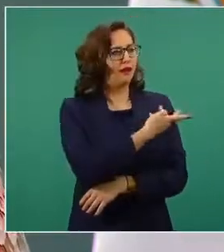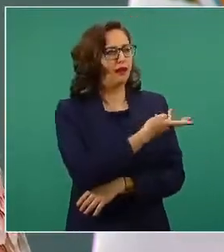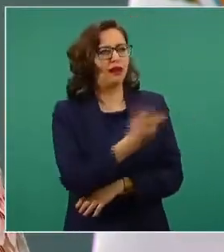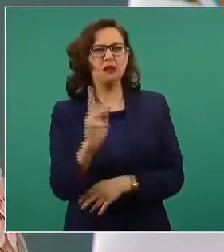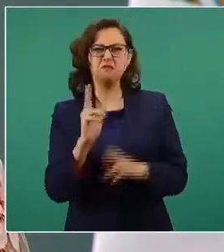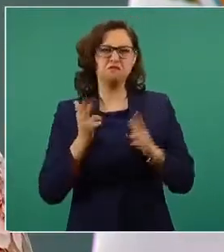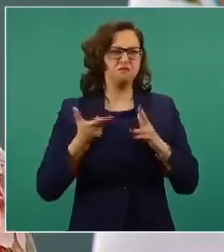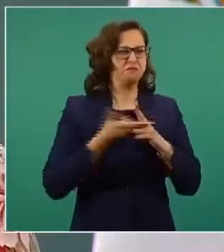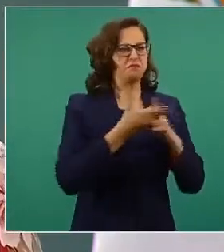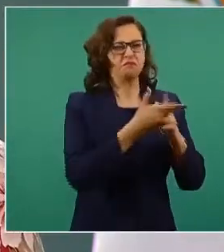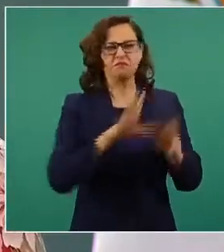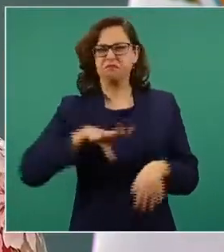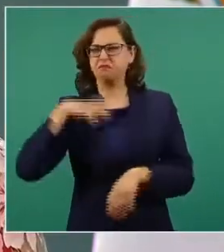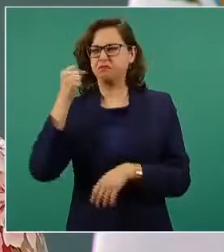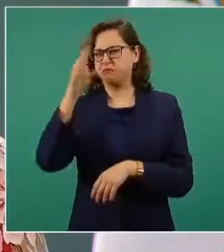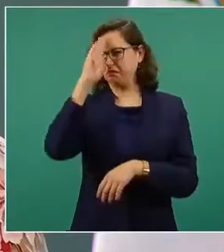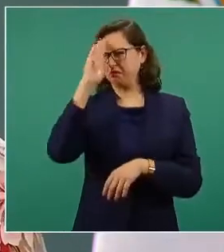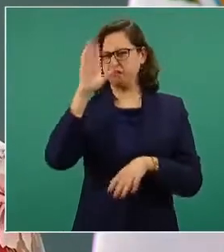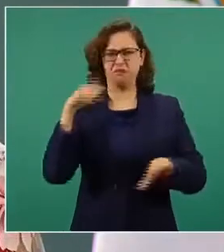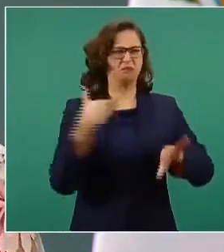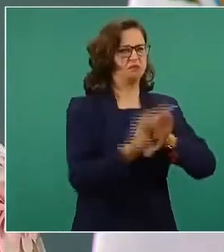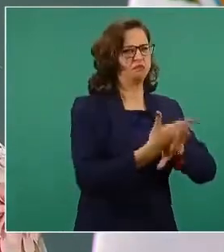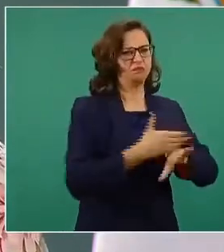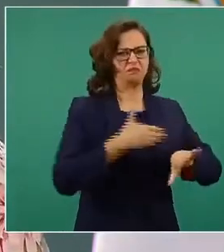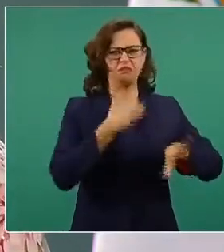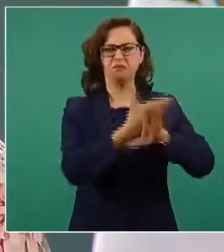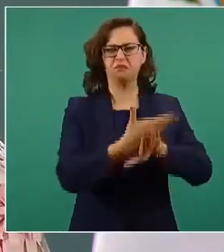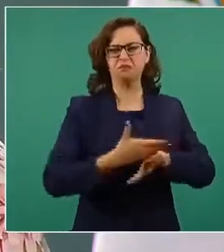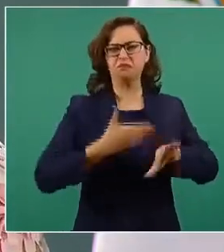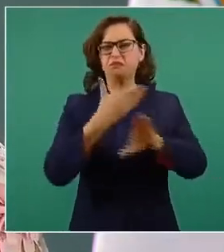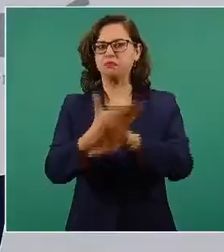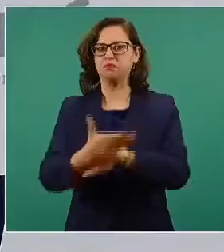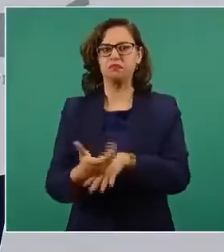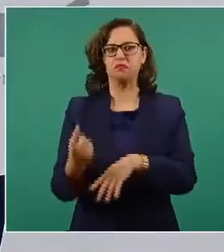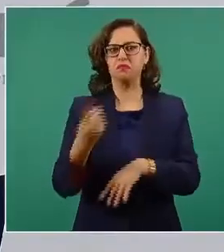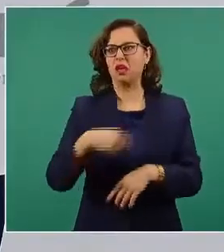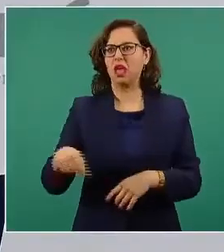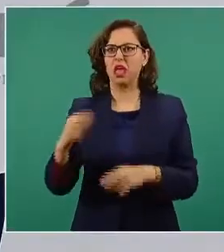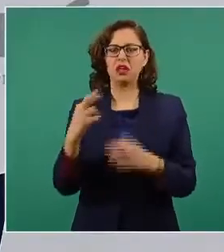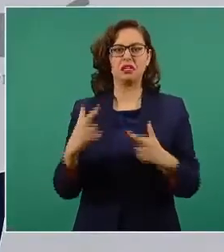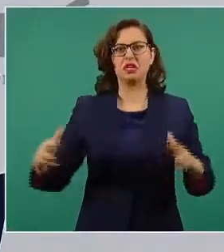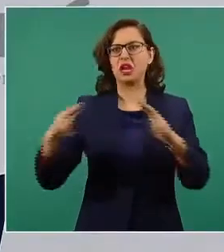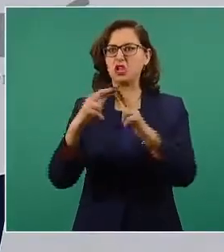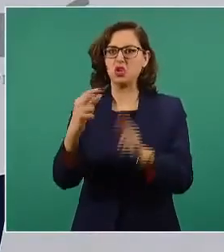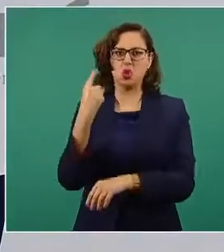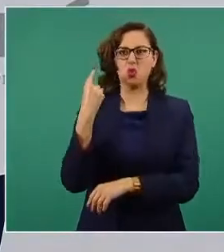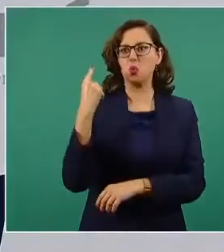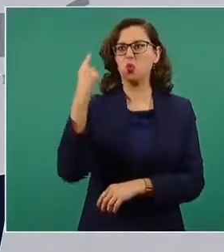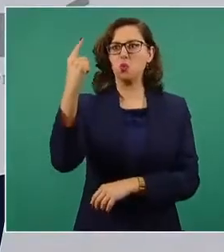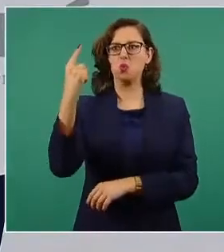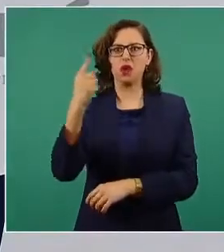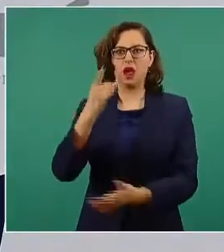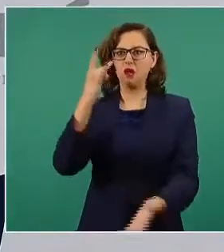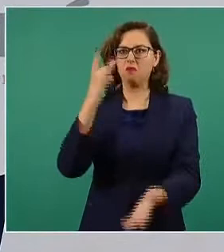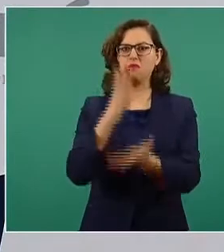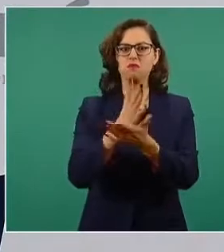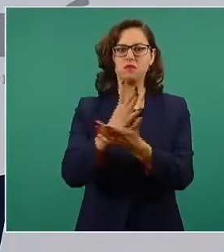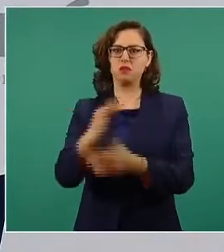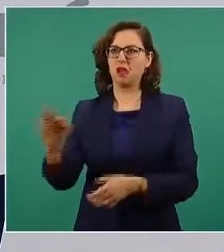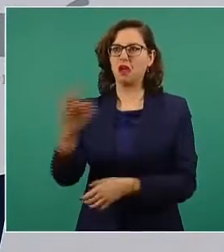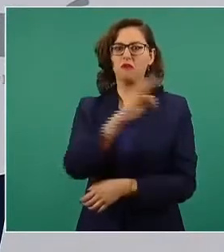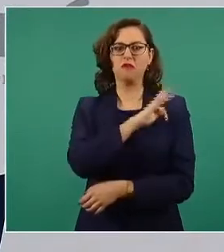la única poseedora del oculto, el monoteísmo como única fe y cosmogonía válida, la